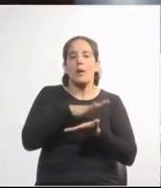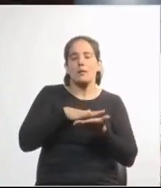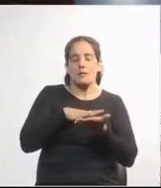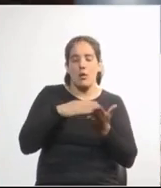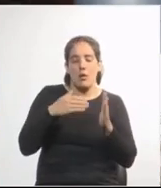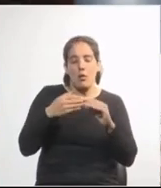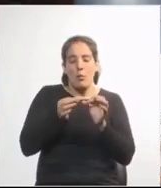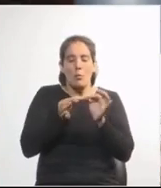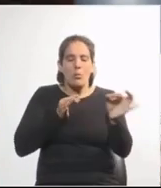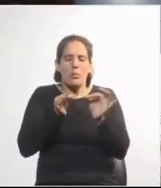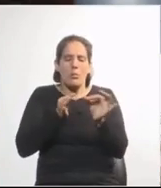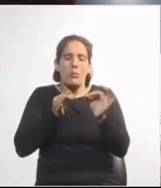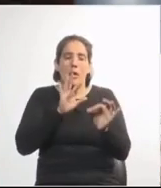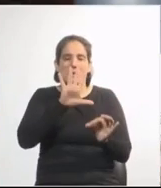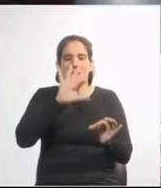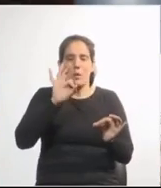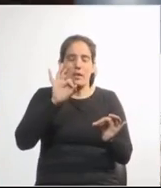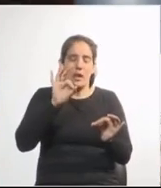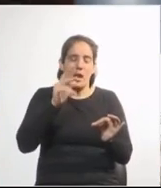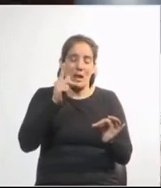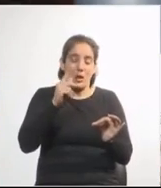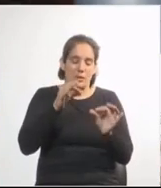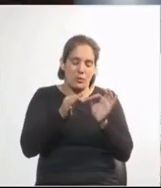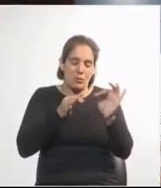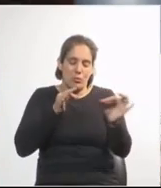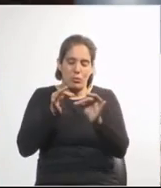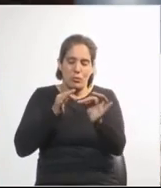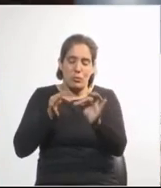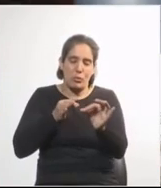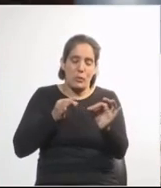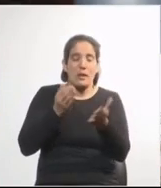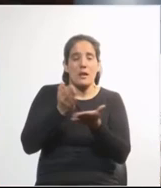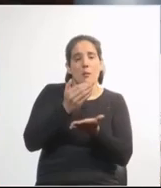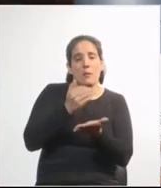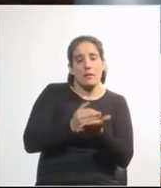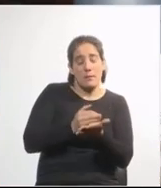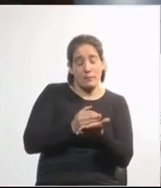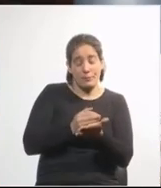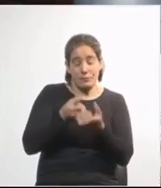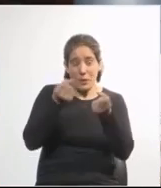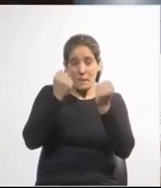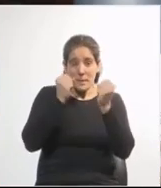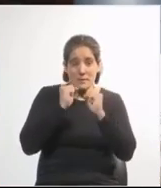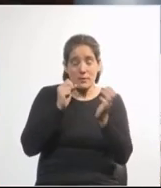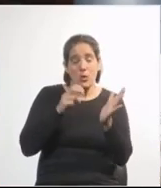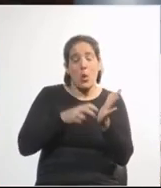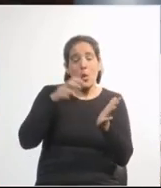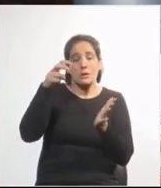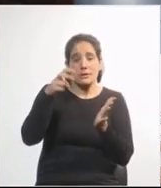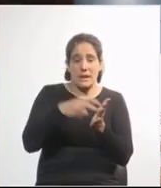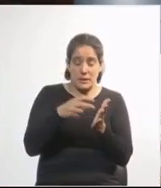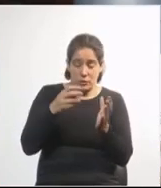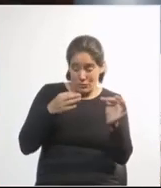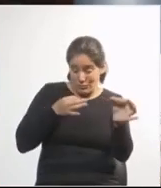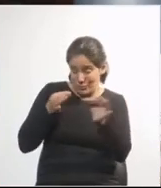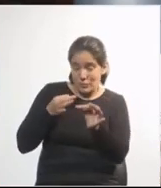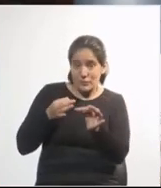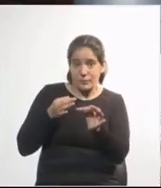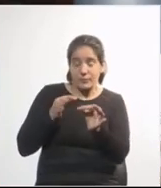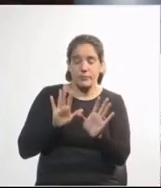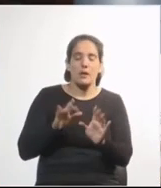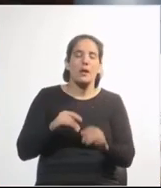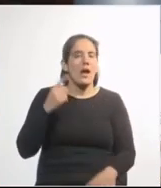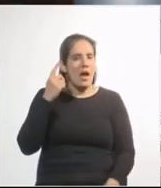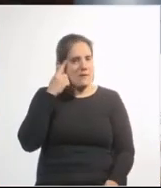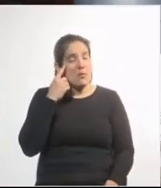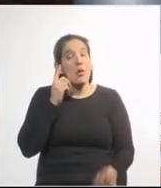de 50 kilómetros de los pasos de frontera en Fraiventos, Paysandú y Salto. Si bien reconocemos que se han adoptado medidas, las